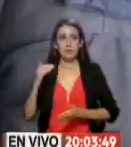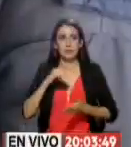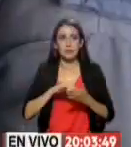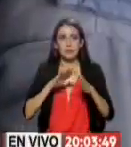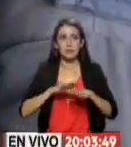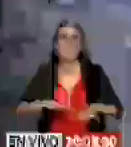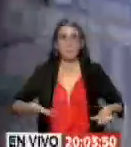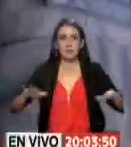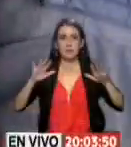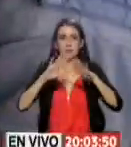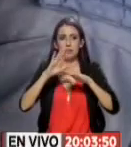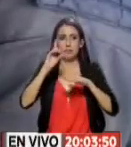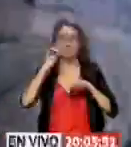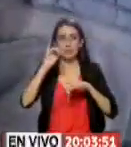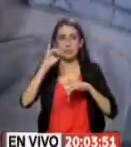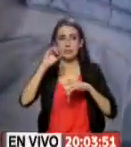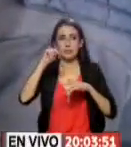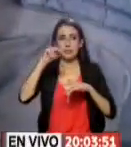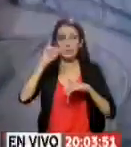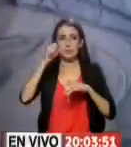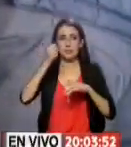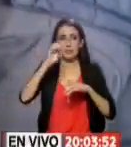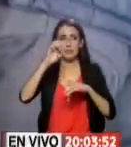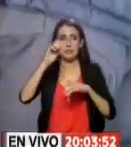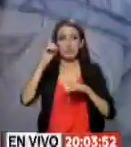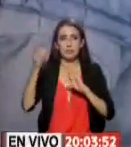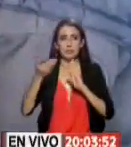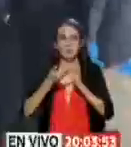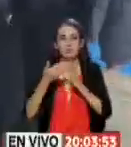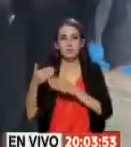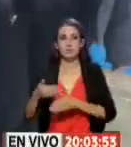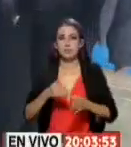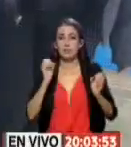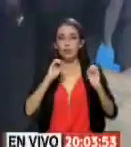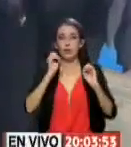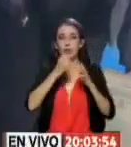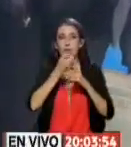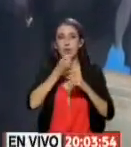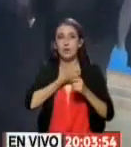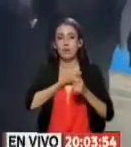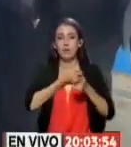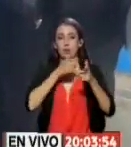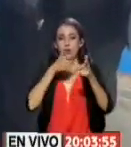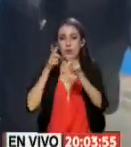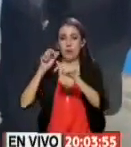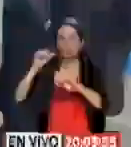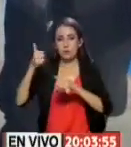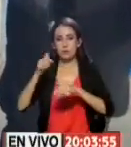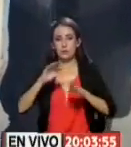Quito. La DINASED investiga si se trató de un caso de sacapintas o si hubo otro móvil.